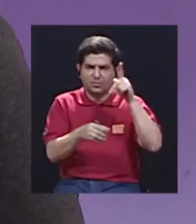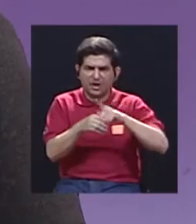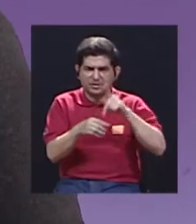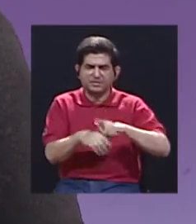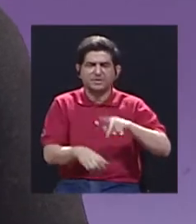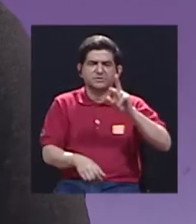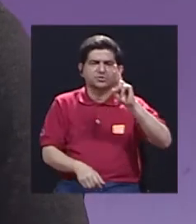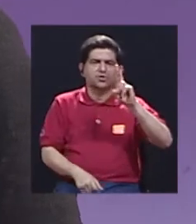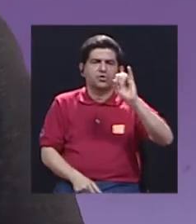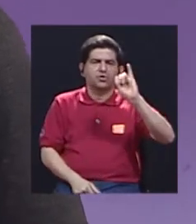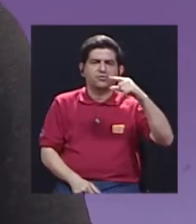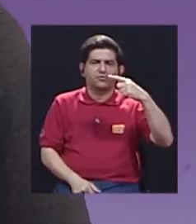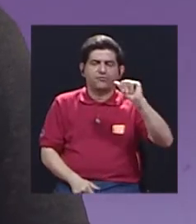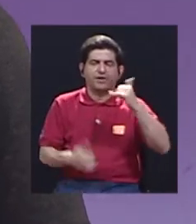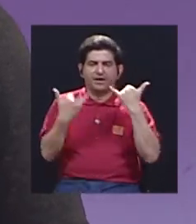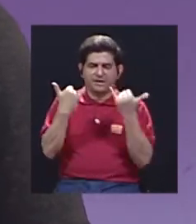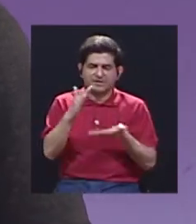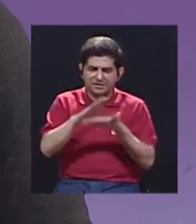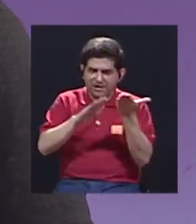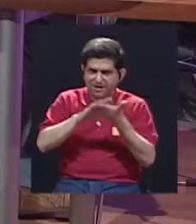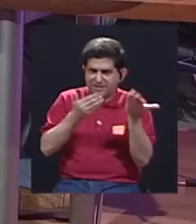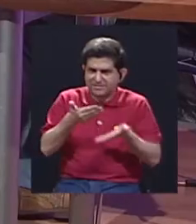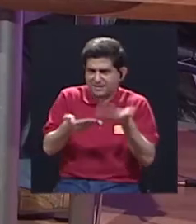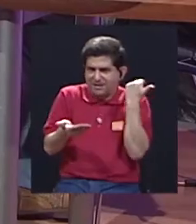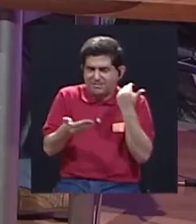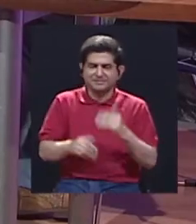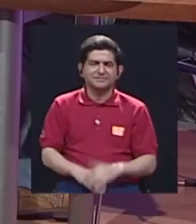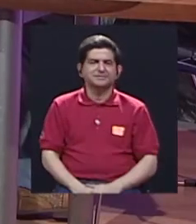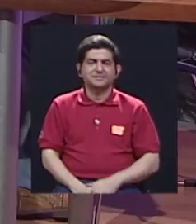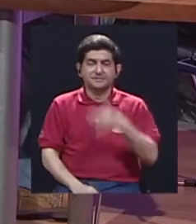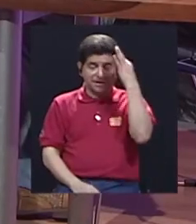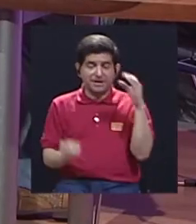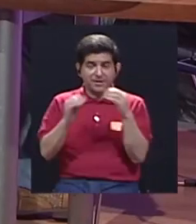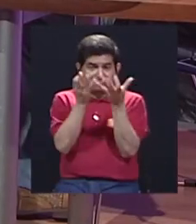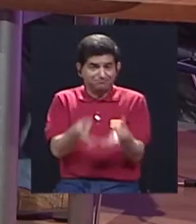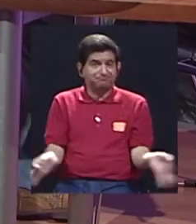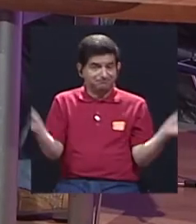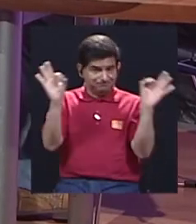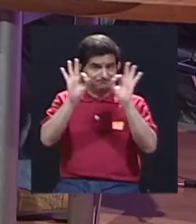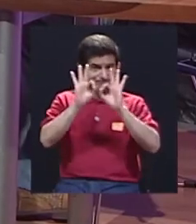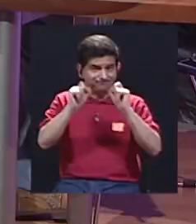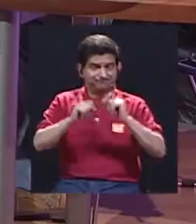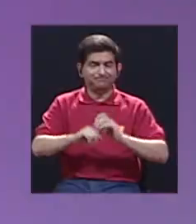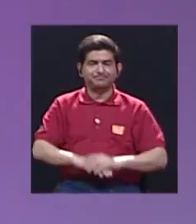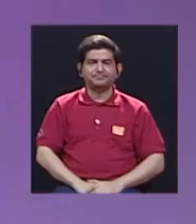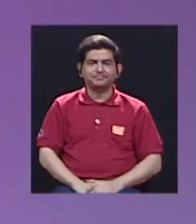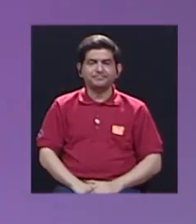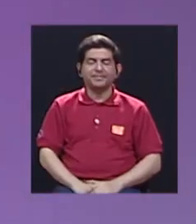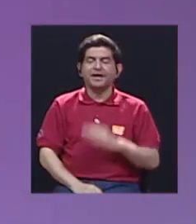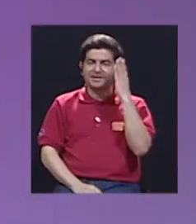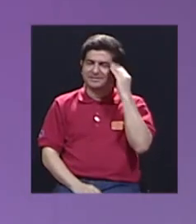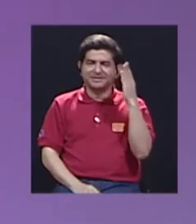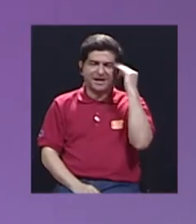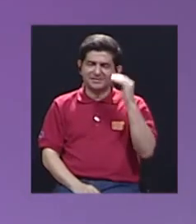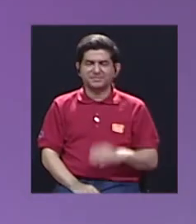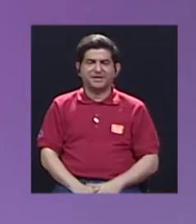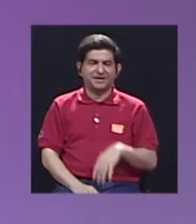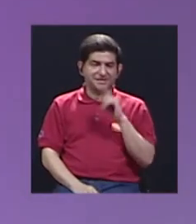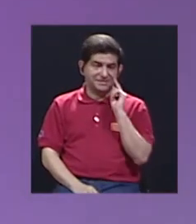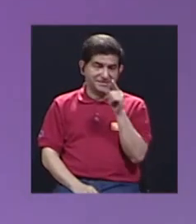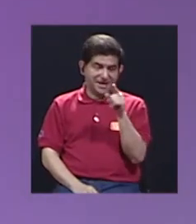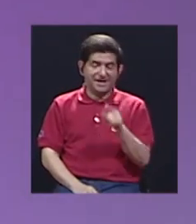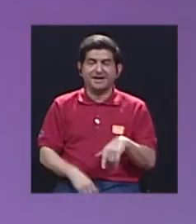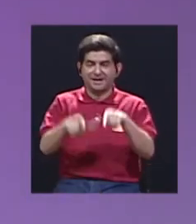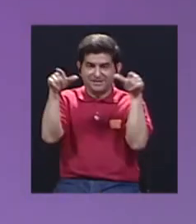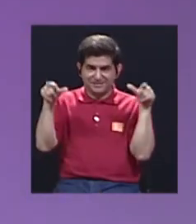en Riga ahora que ya se van? Bueno, yo creo que lo más importante es la vivencia, ahí estar ahí,